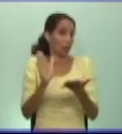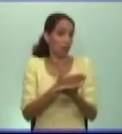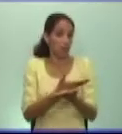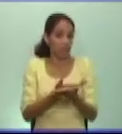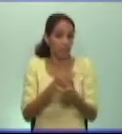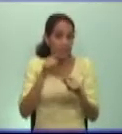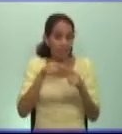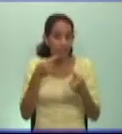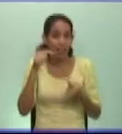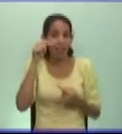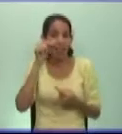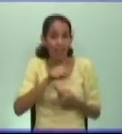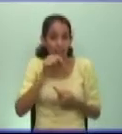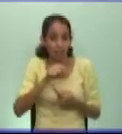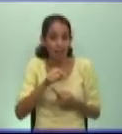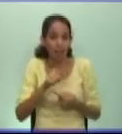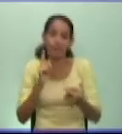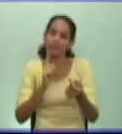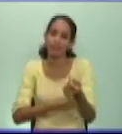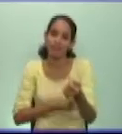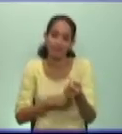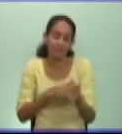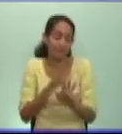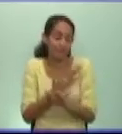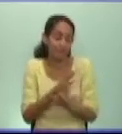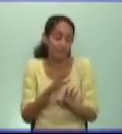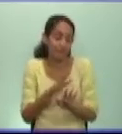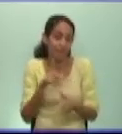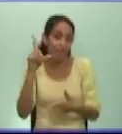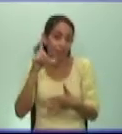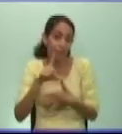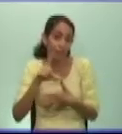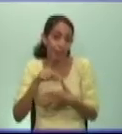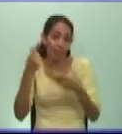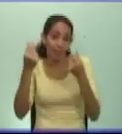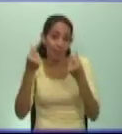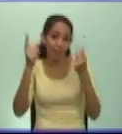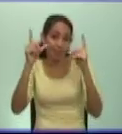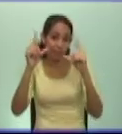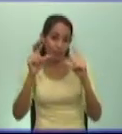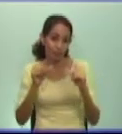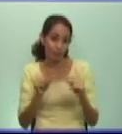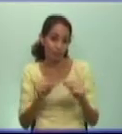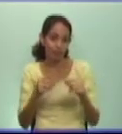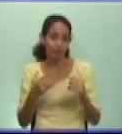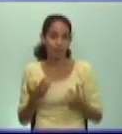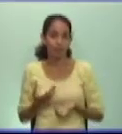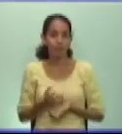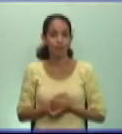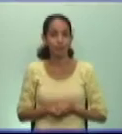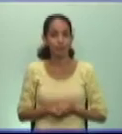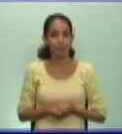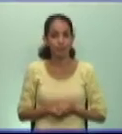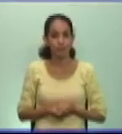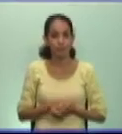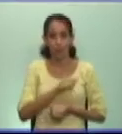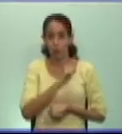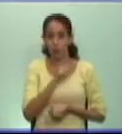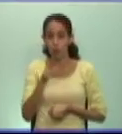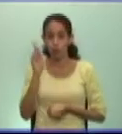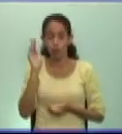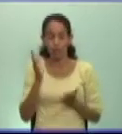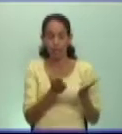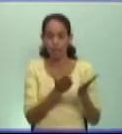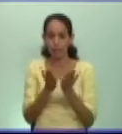estaba acostumbrada hasta esos momentos históricos. Hablamos de una crisis estructural. Cuando ustedes consoliden este contenido,